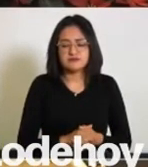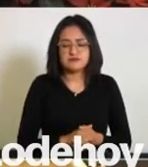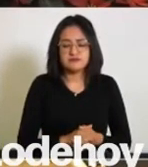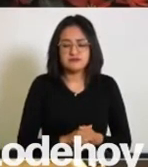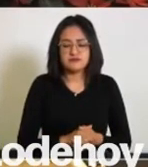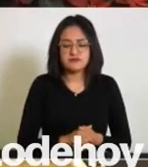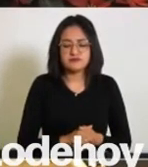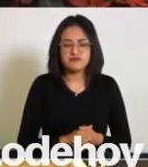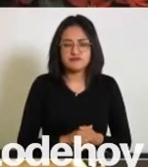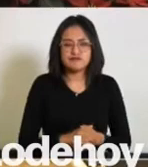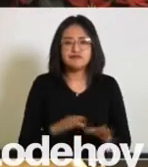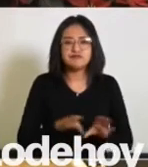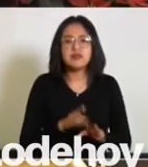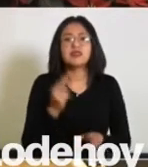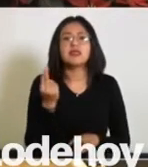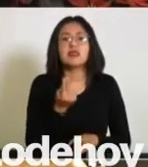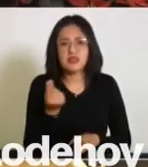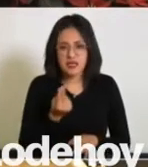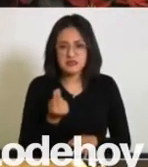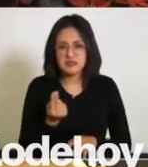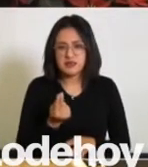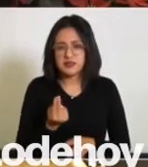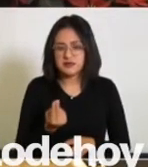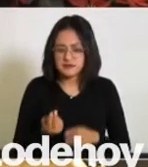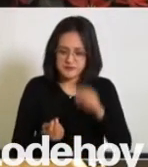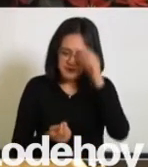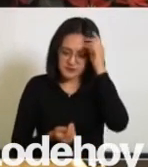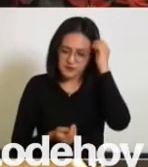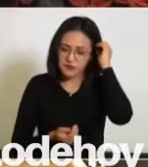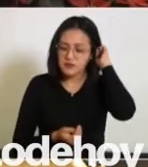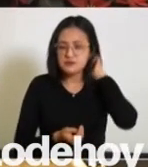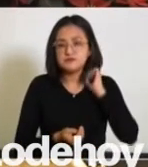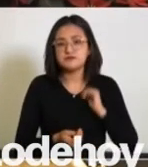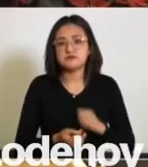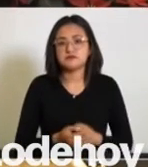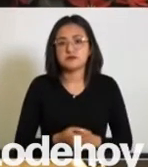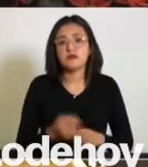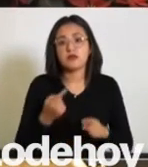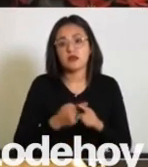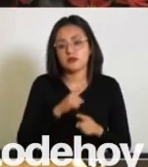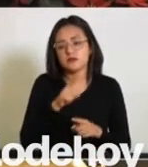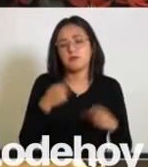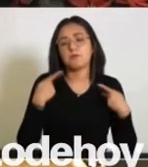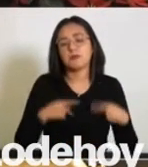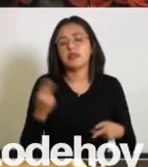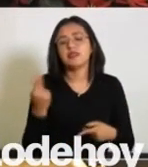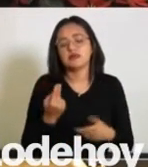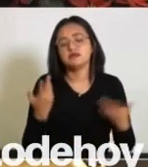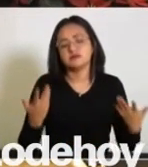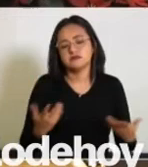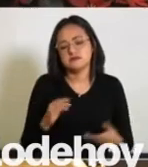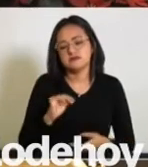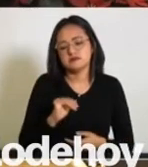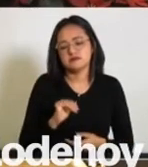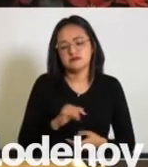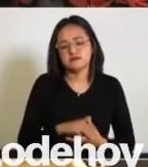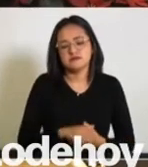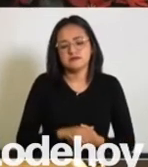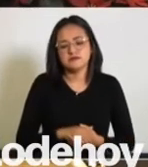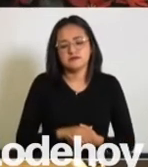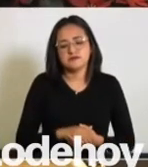necesidad d del género humano de todo el